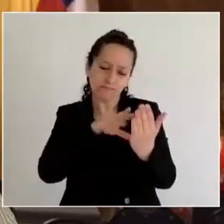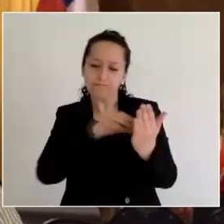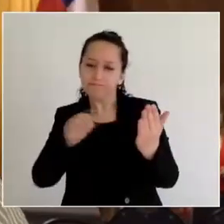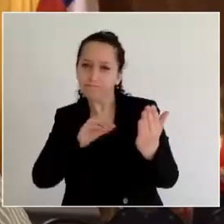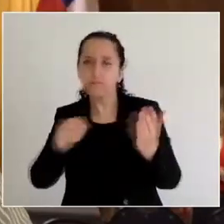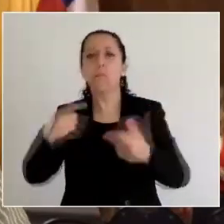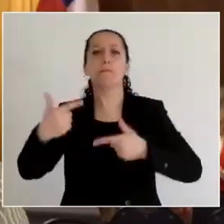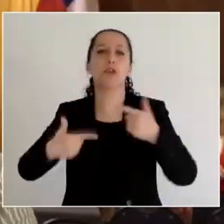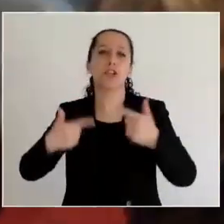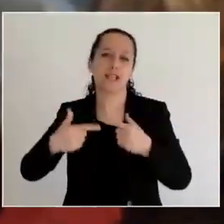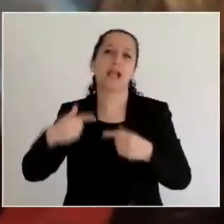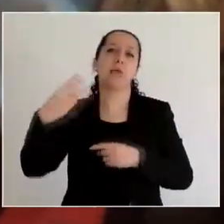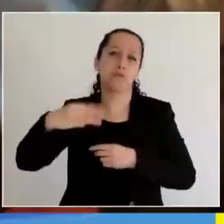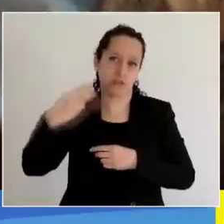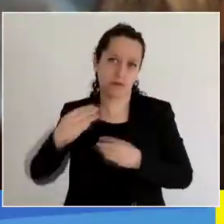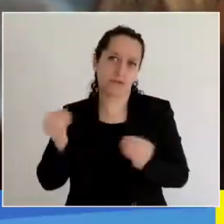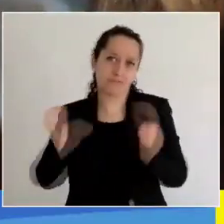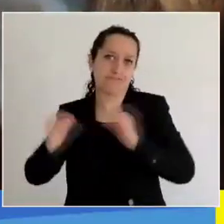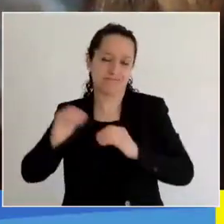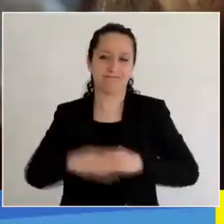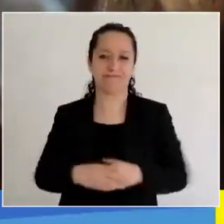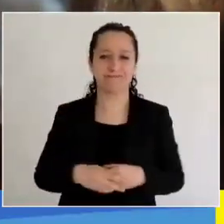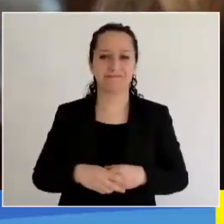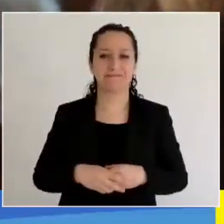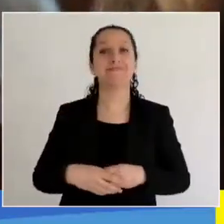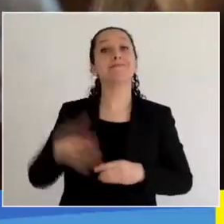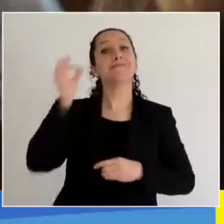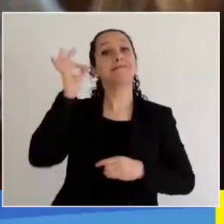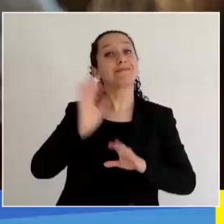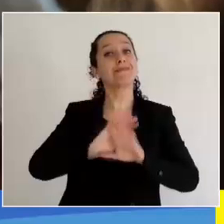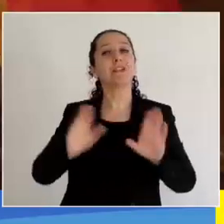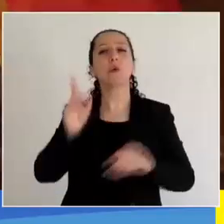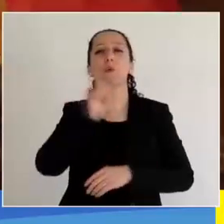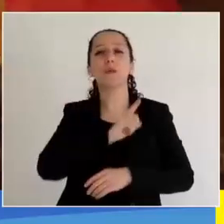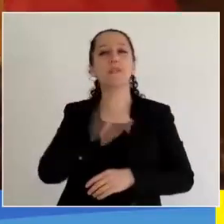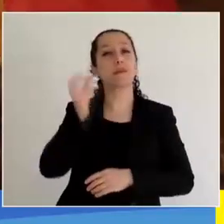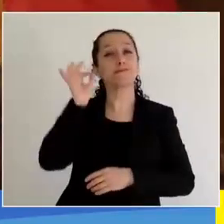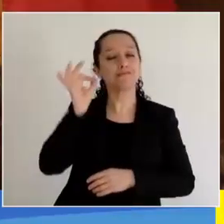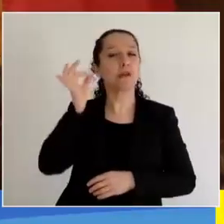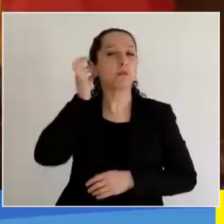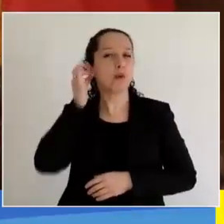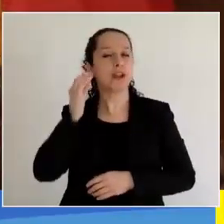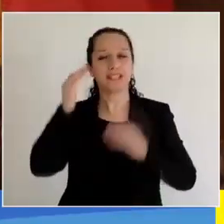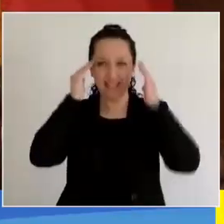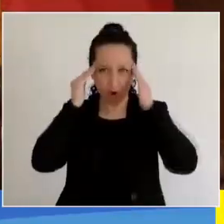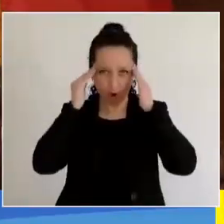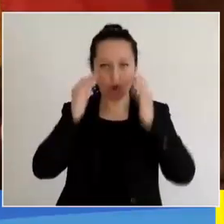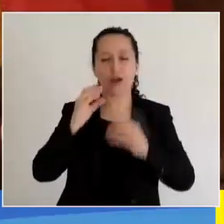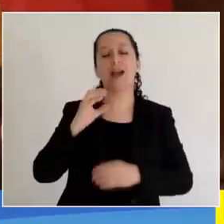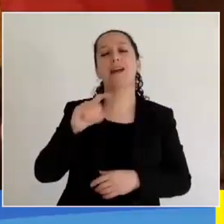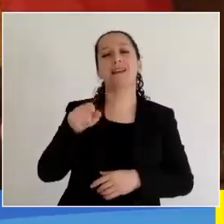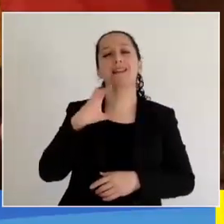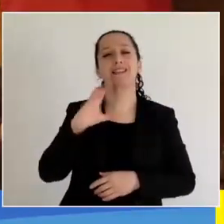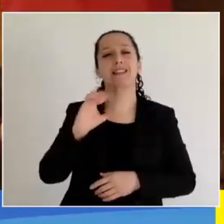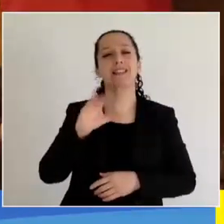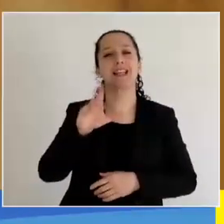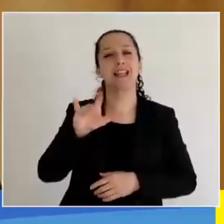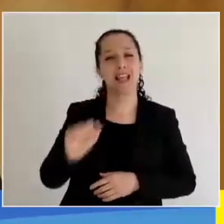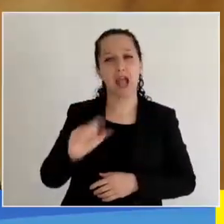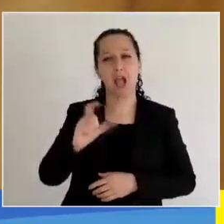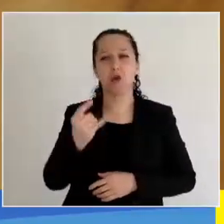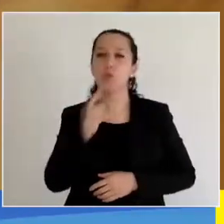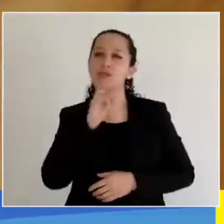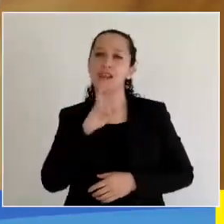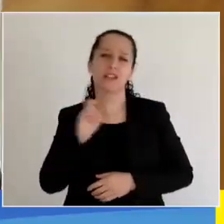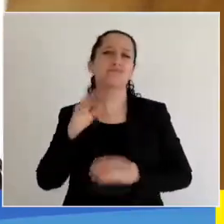dentro de las políticas municipales. El cierre de este programa estuvo a cargo de la reconocida relatora Cecilia Gutiérrez Contreras, psicóloga, magíster